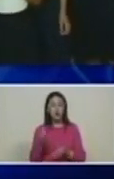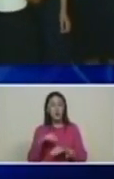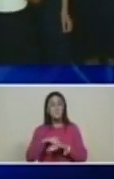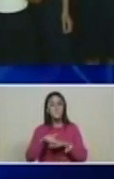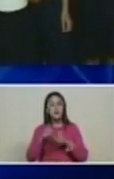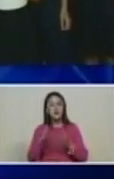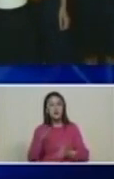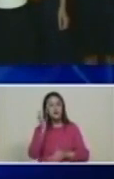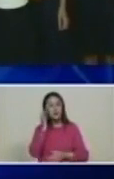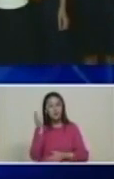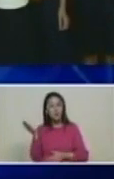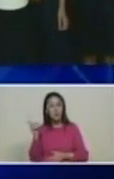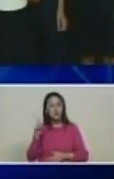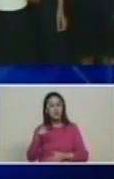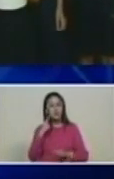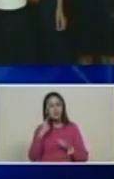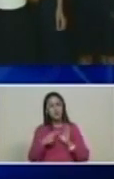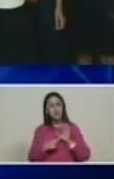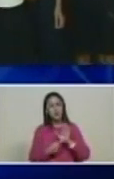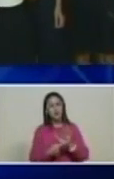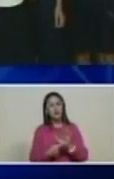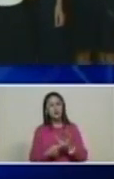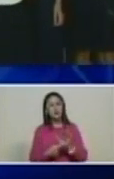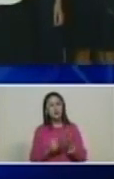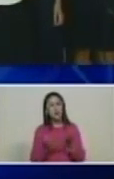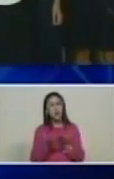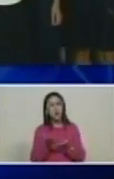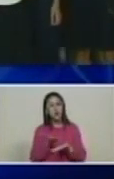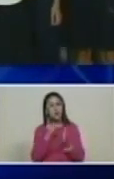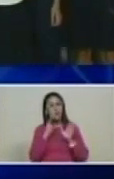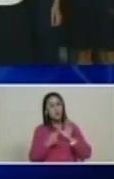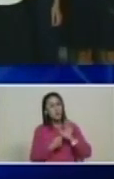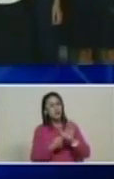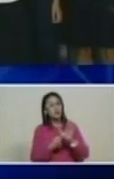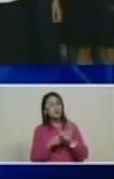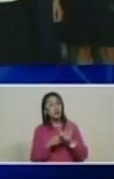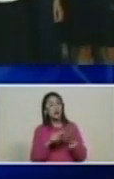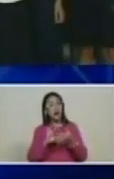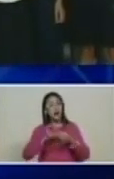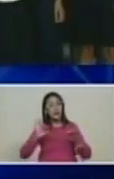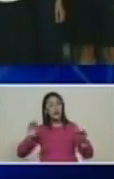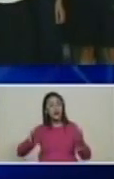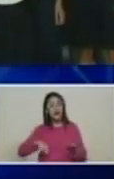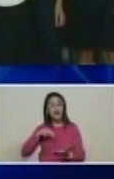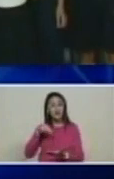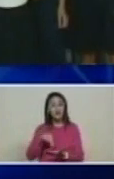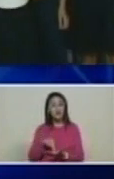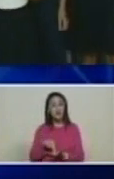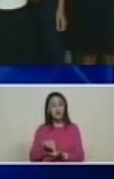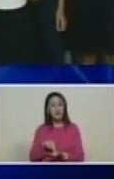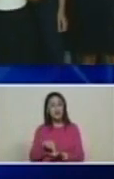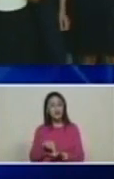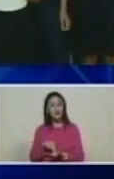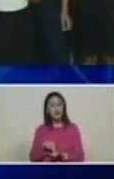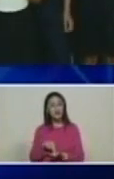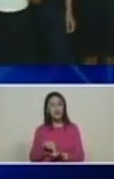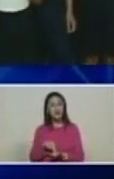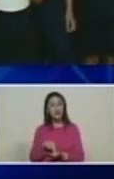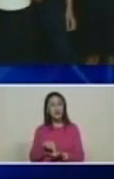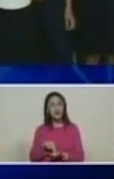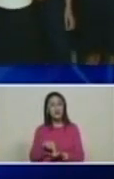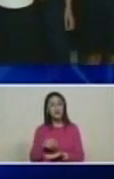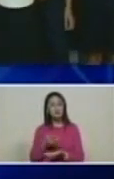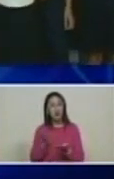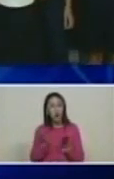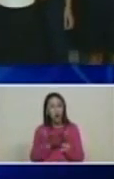Mayerlin, que ustedes me muestren las instalaciones y le muestren a todo el país en cadena nacional de radio y televisión las instalaciones de este